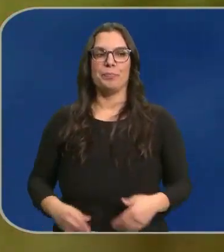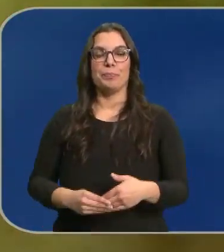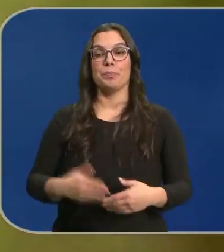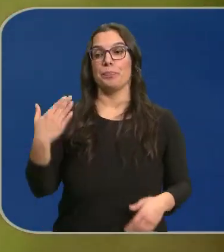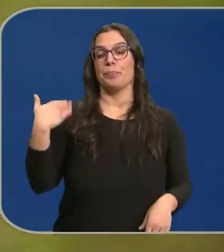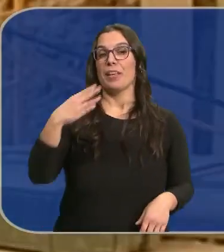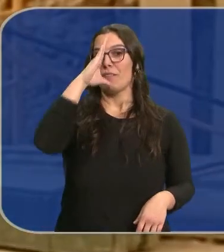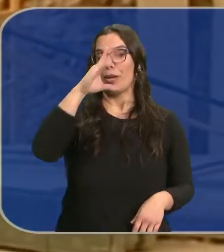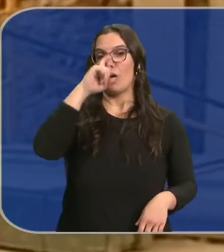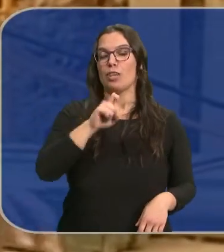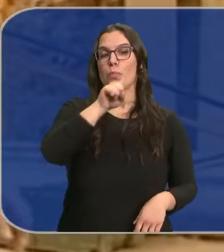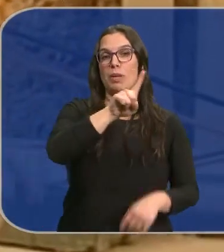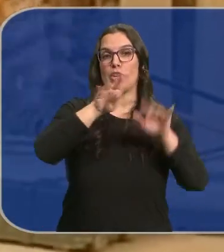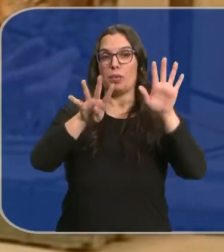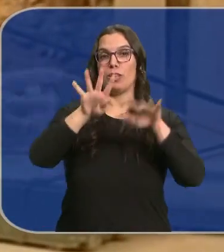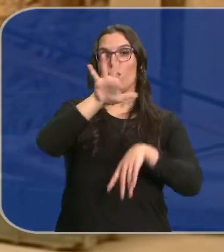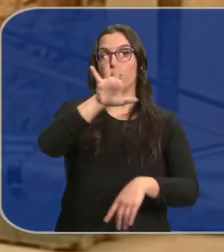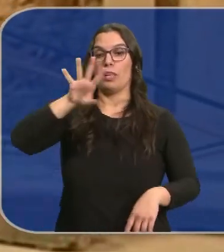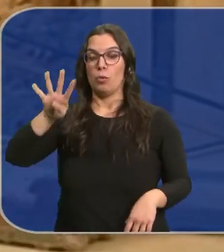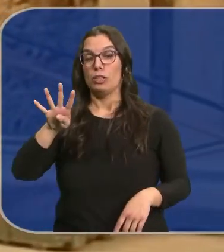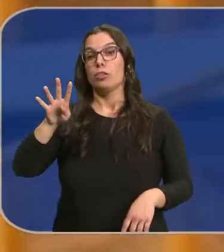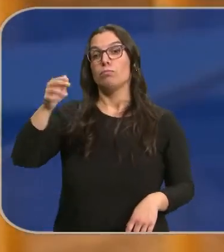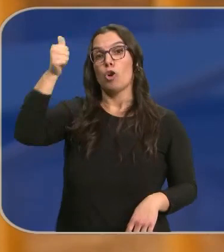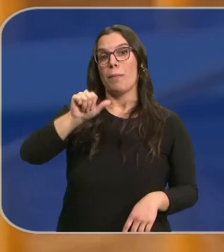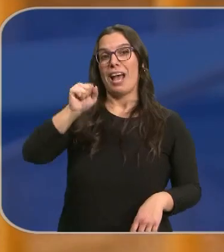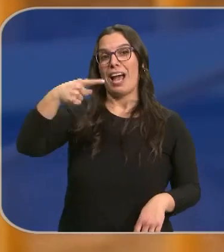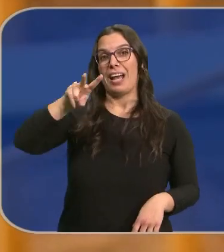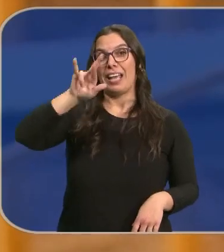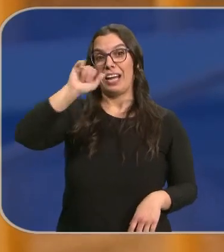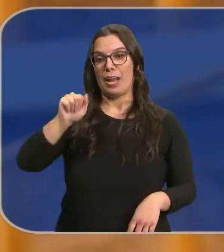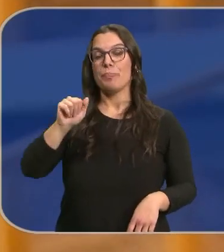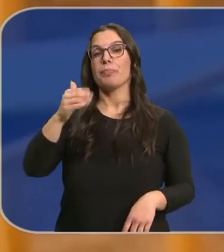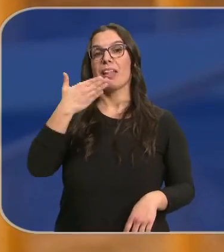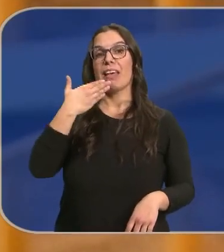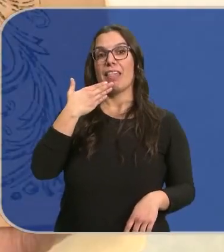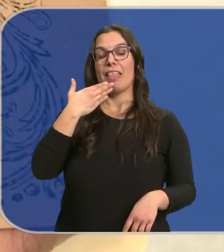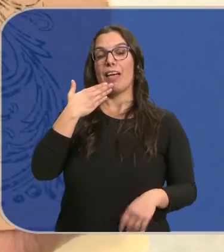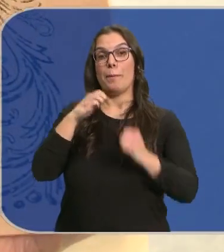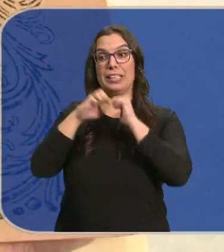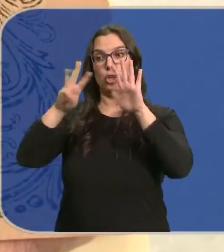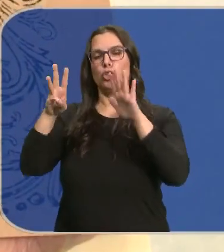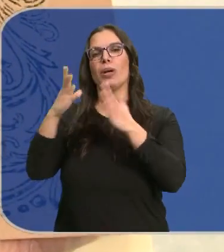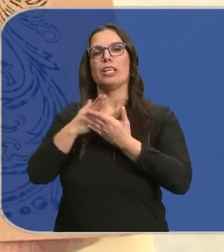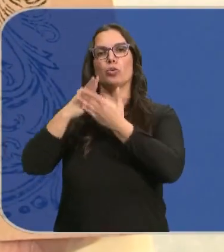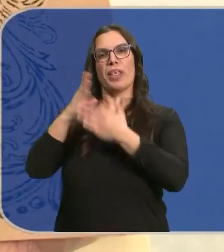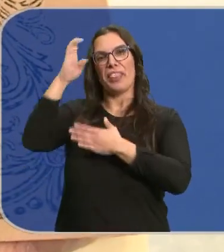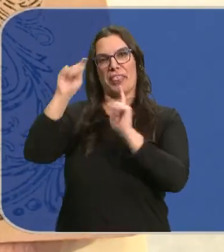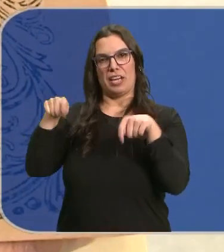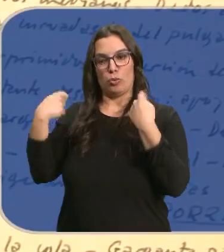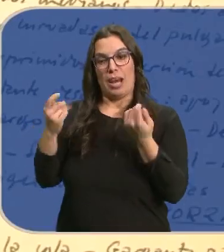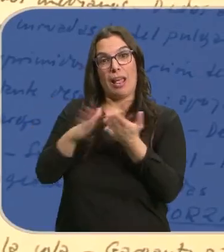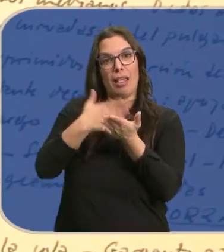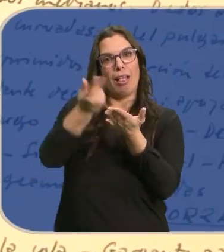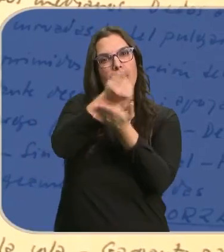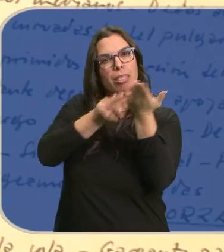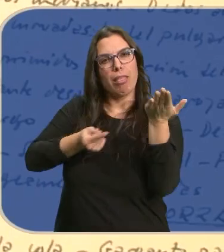En febrero de 1954, Emiliano Aguirre, con 28 años de edad, estudiaba ciencias naturales y plasmó en este cuaderno su habilidad